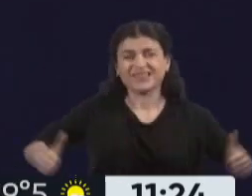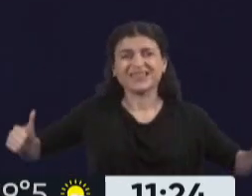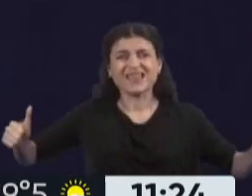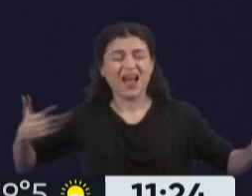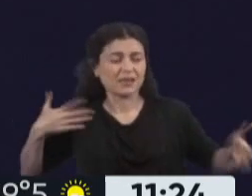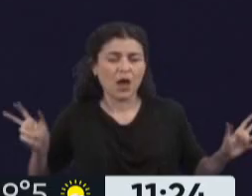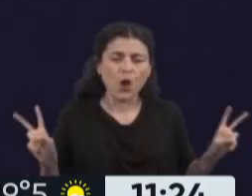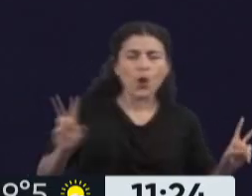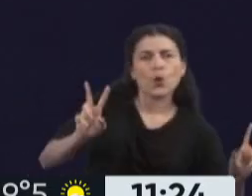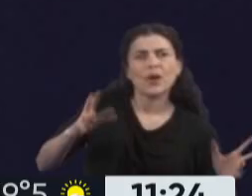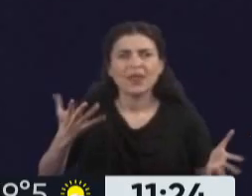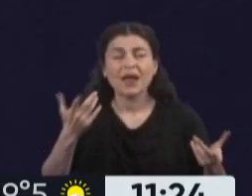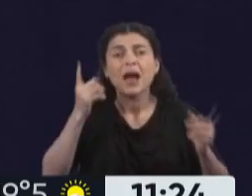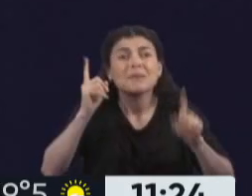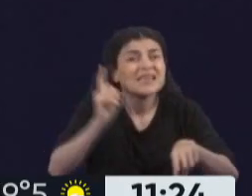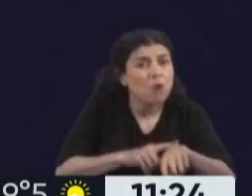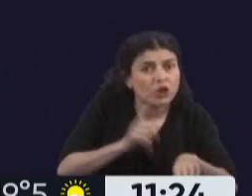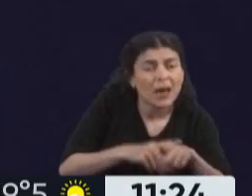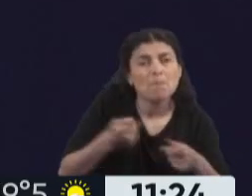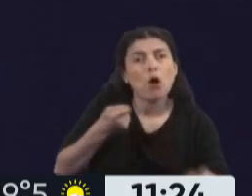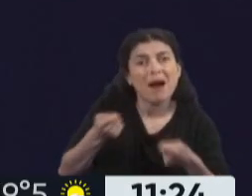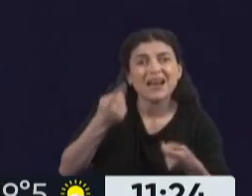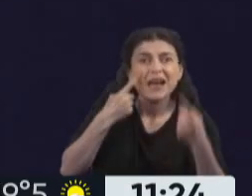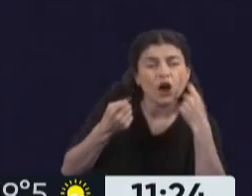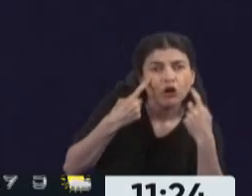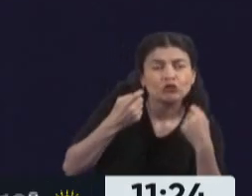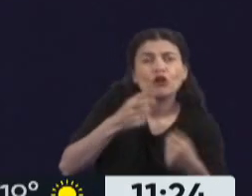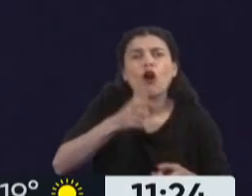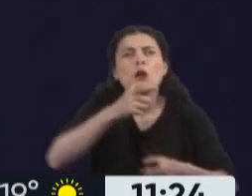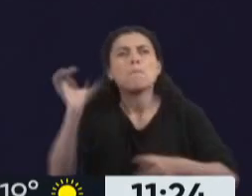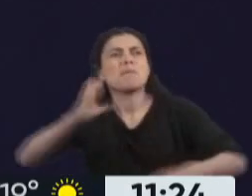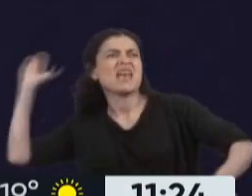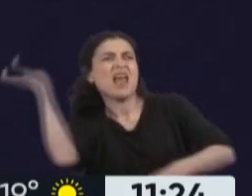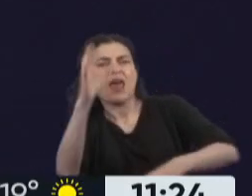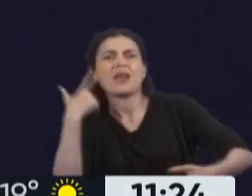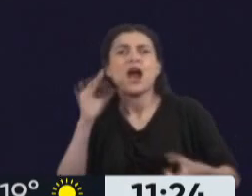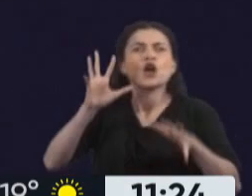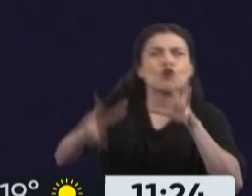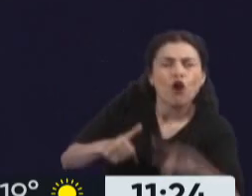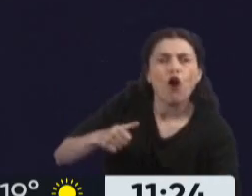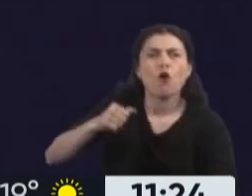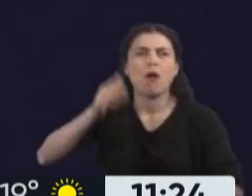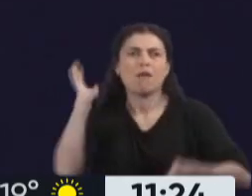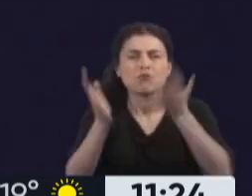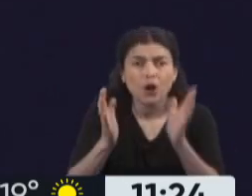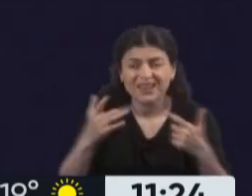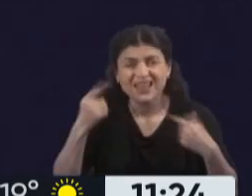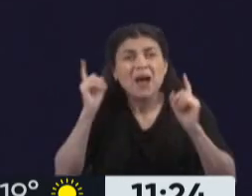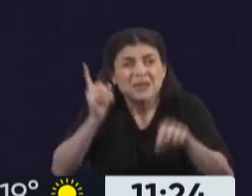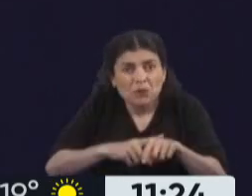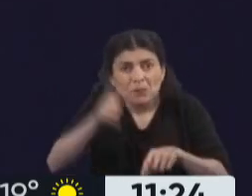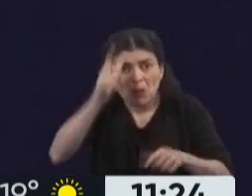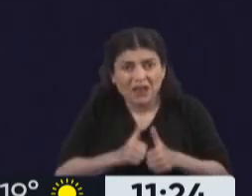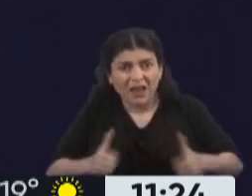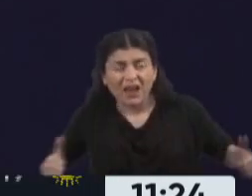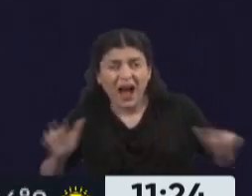empujan, golpean y roban, bueno, se comporten un poco mejor. Ahí no tengo ninguna duda que hay que actuar con vehemencia. ¿Con represión?